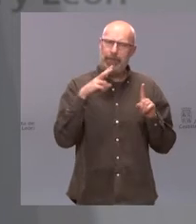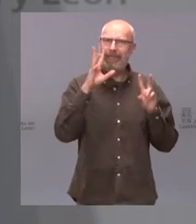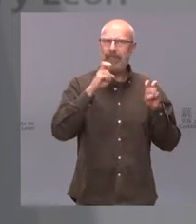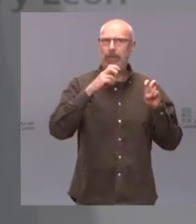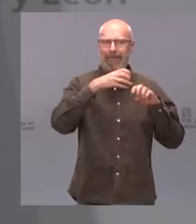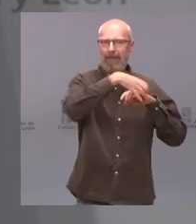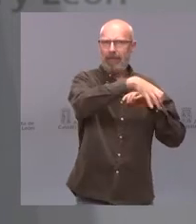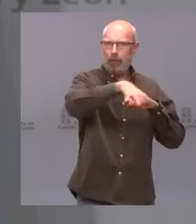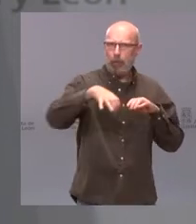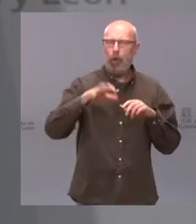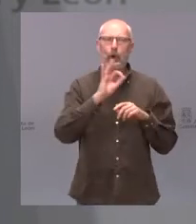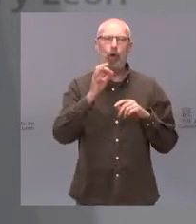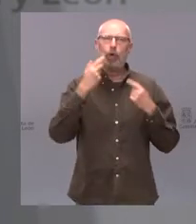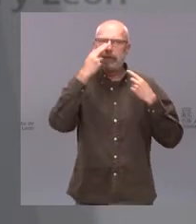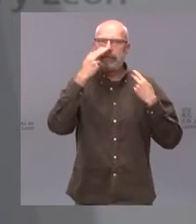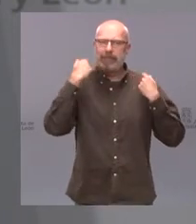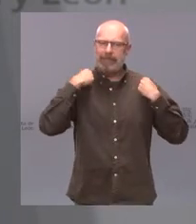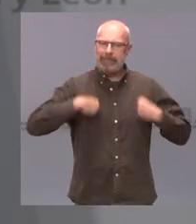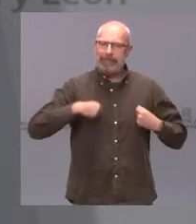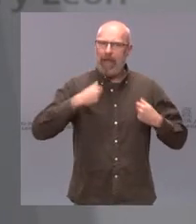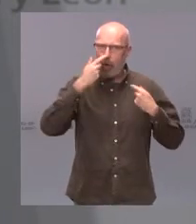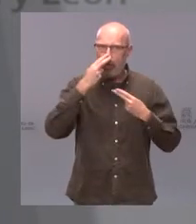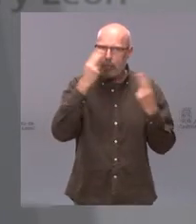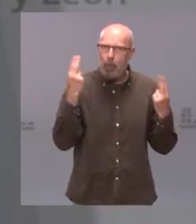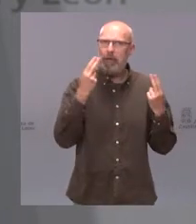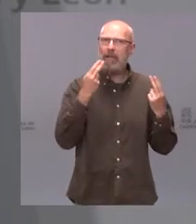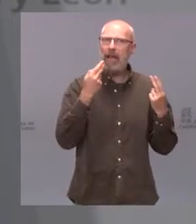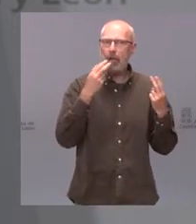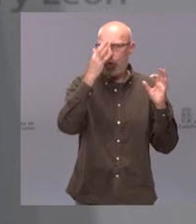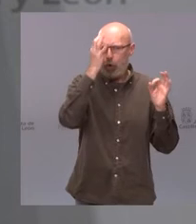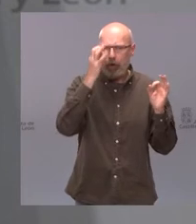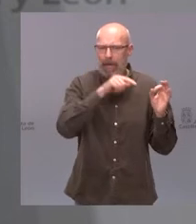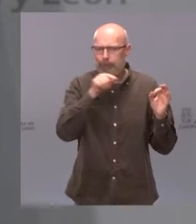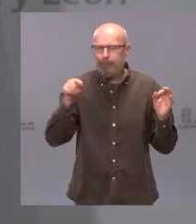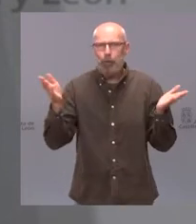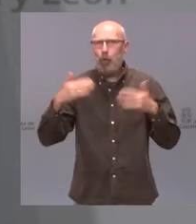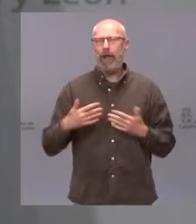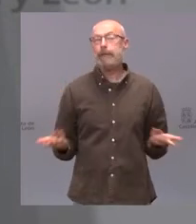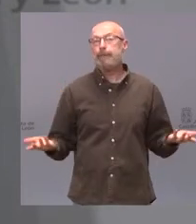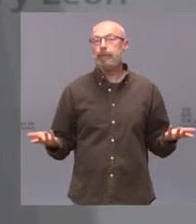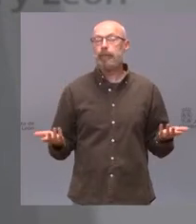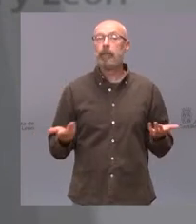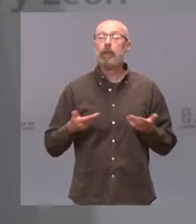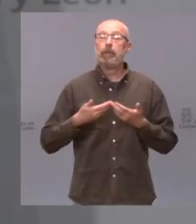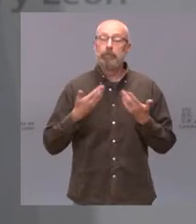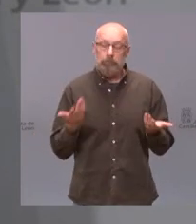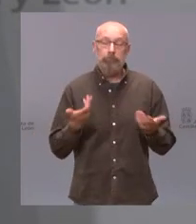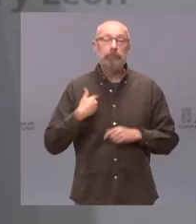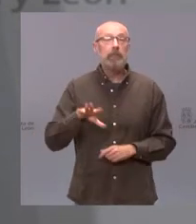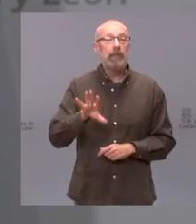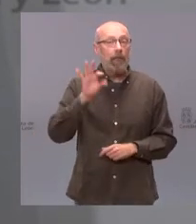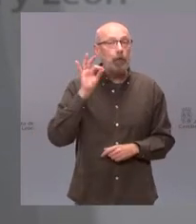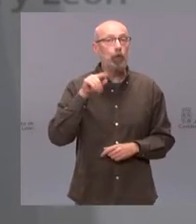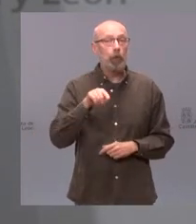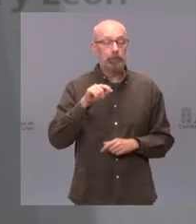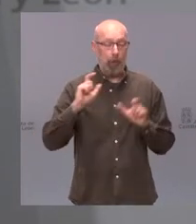de vista de la salud pública. Por tanto, la decisión de